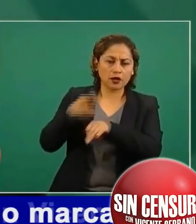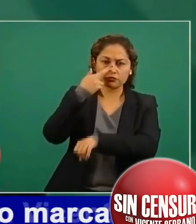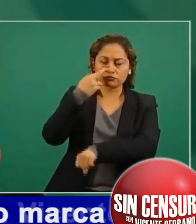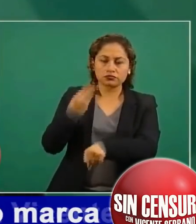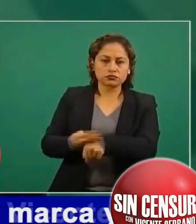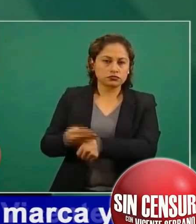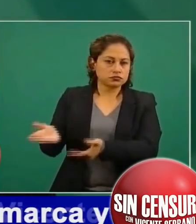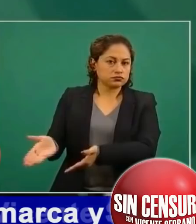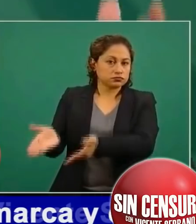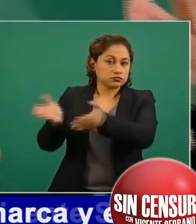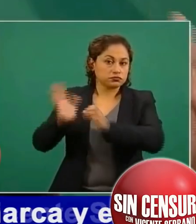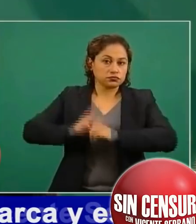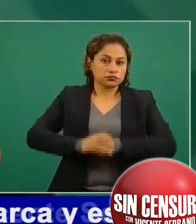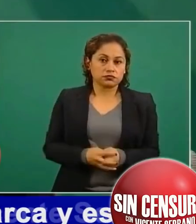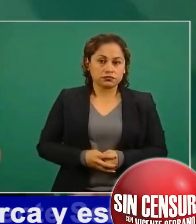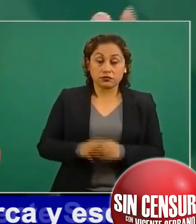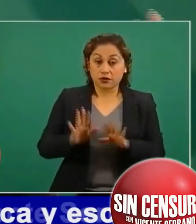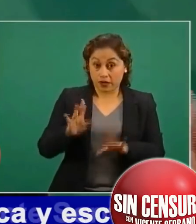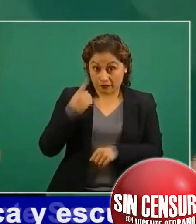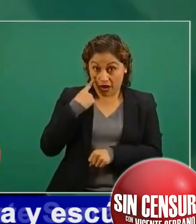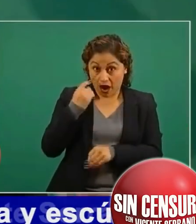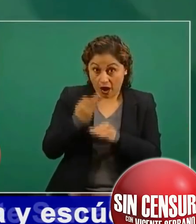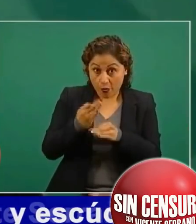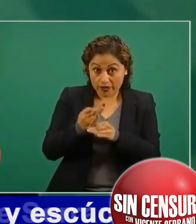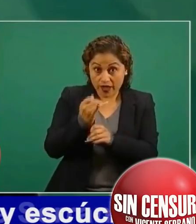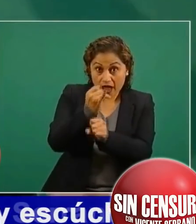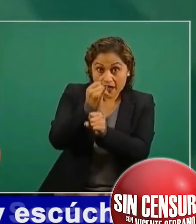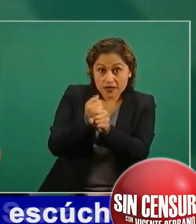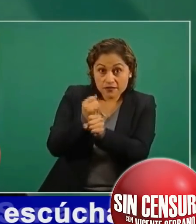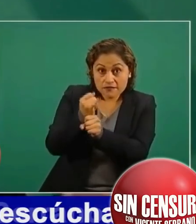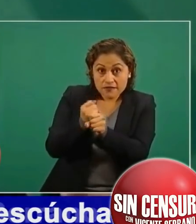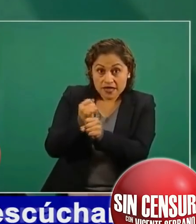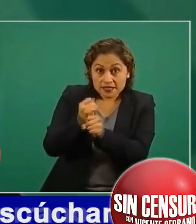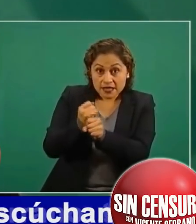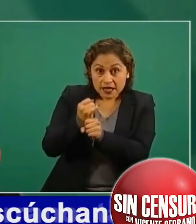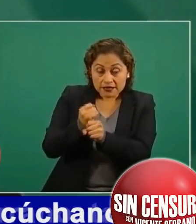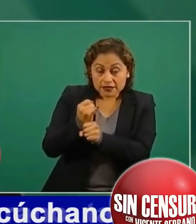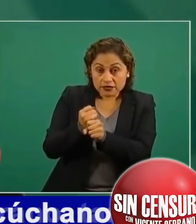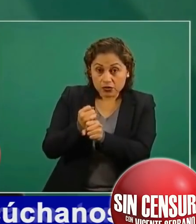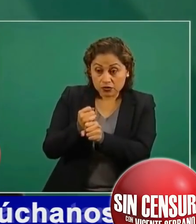Entonces, lo que ya está en curso, que se inició,